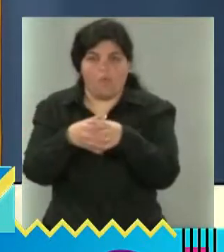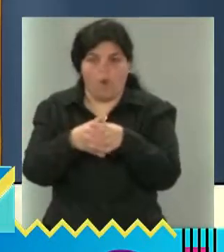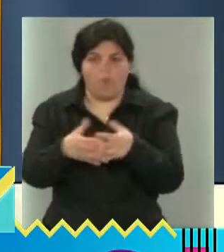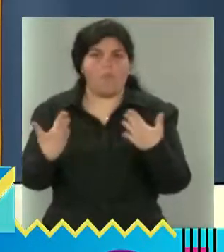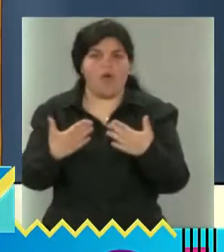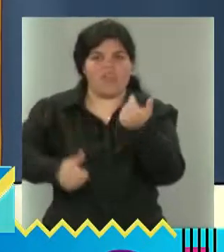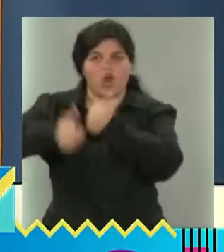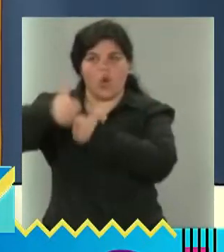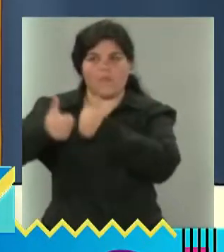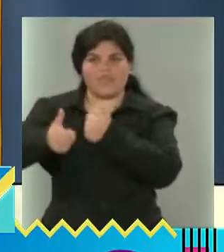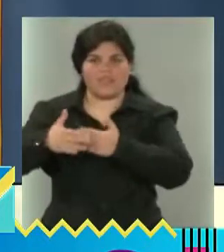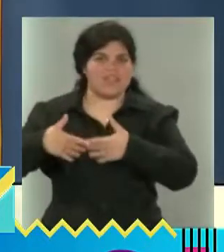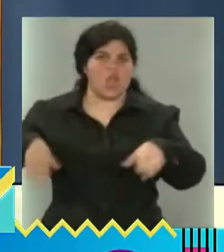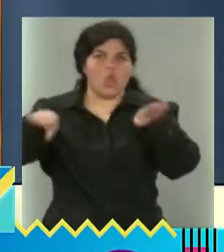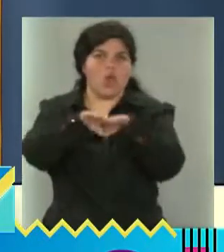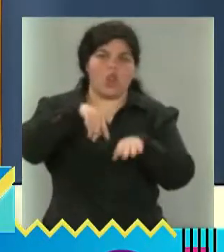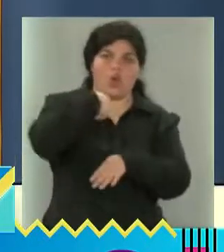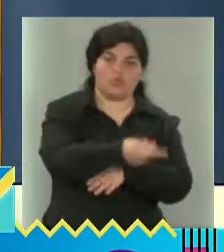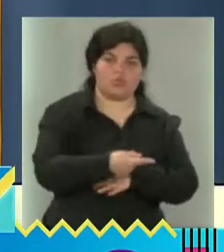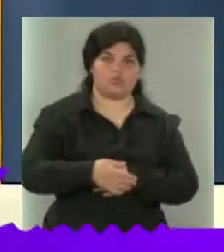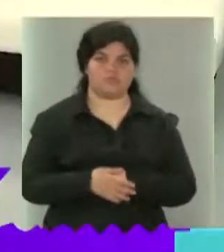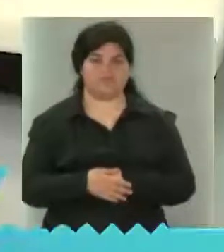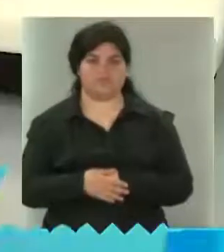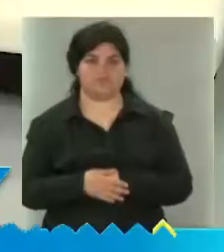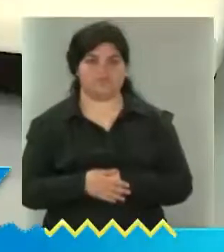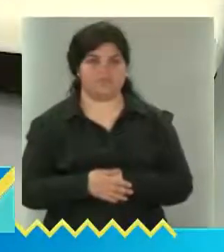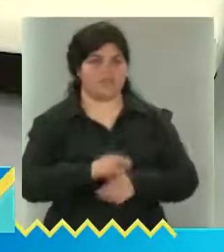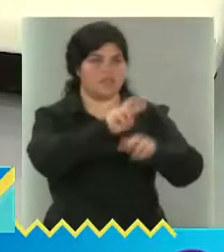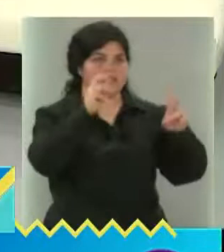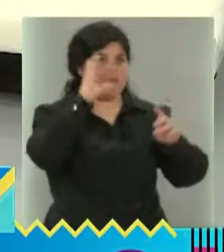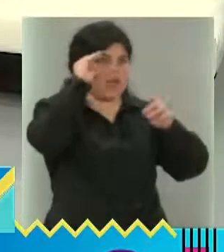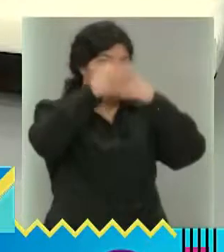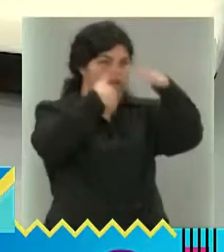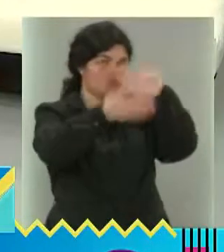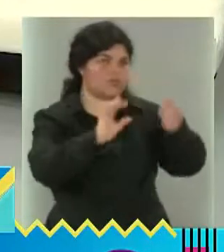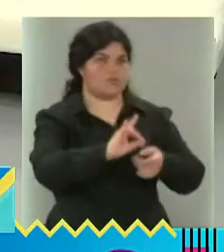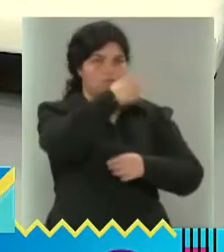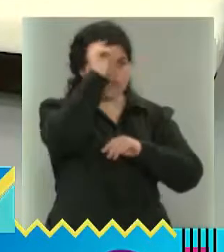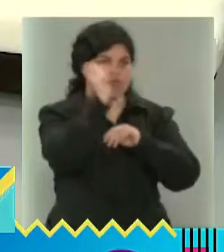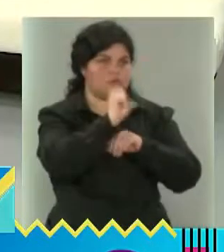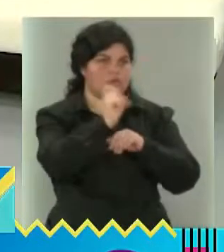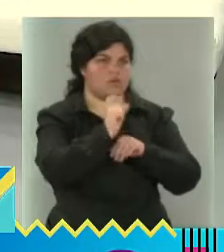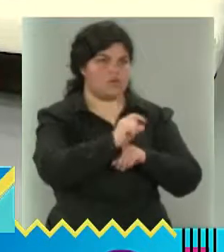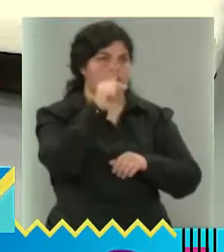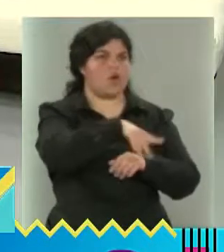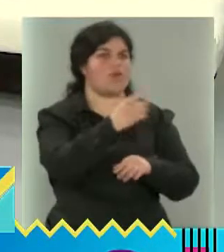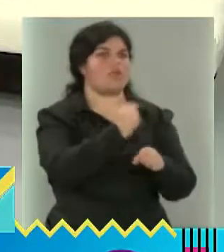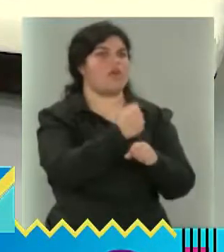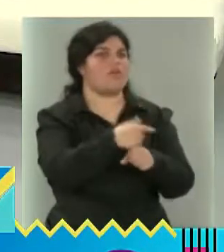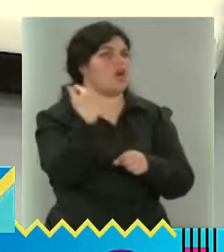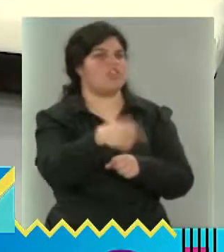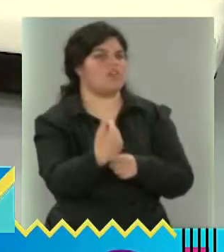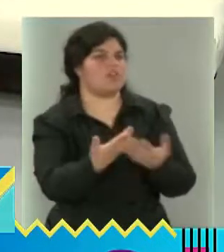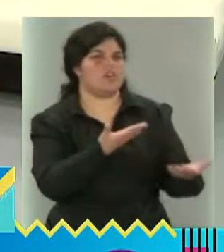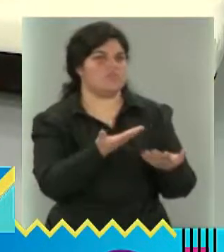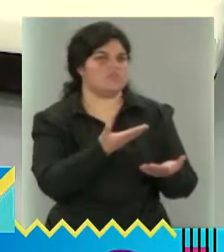competitividad que tiene una gran explotación. Bien, bueno, y en términos de capacitación, la Universidad Nacional de Cuyo, digo, la función que tiene que cumplir, ¿no? Sin ninguna duda,